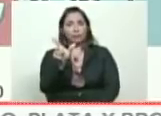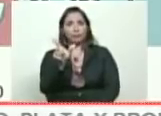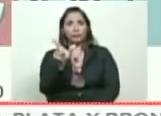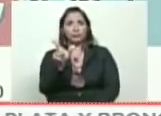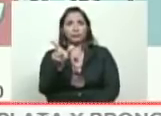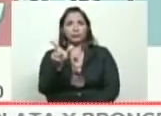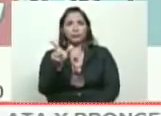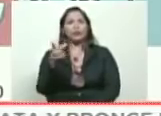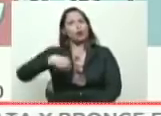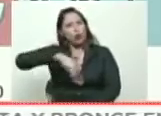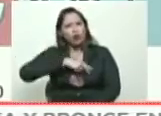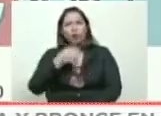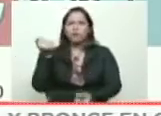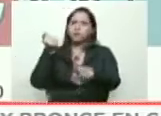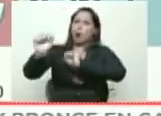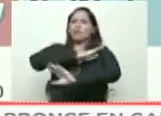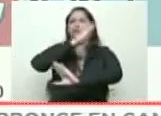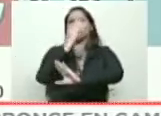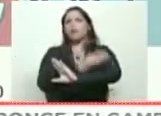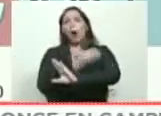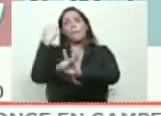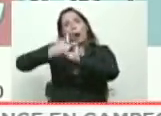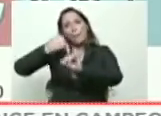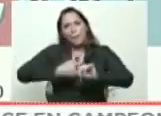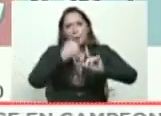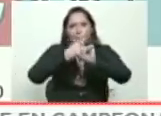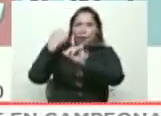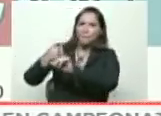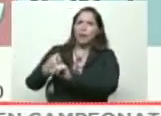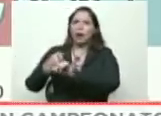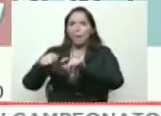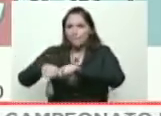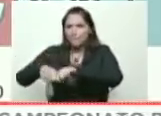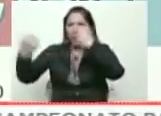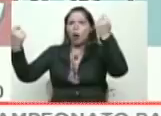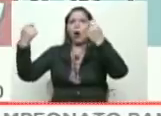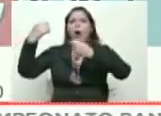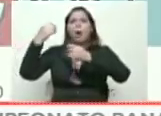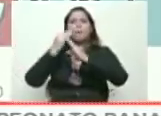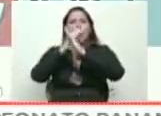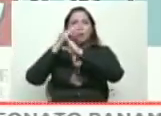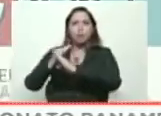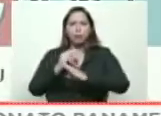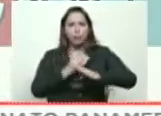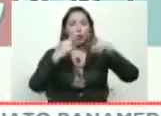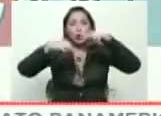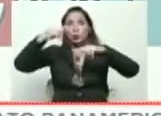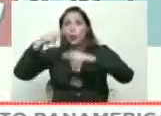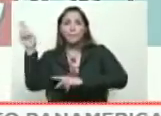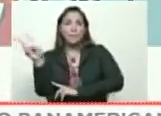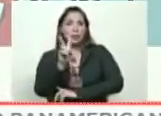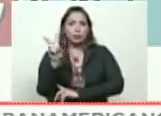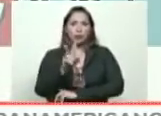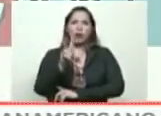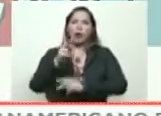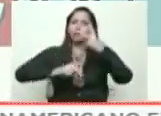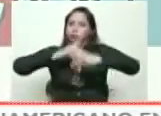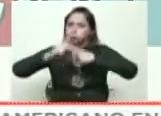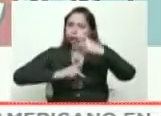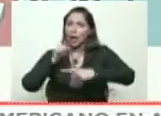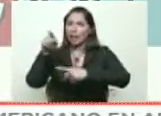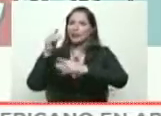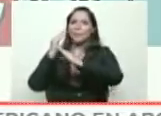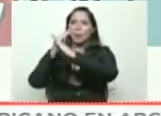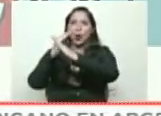Venezuela lo rechaza categóricamente y luchará por desmontar ese bloqueo y por construir una Venezuela productiva para que estos bloqueos